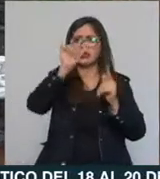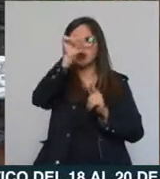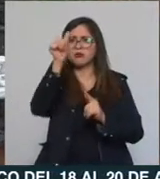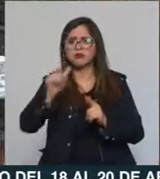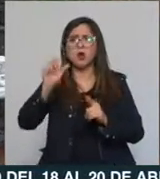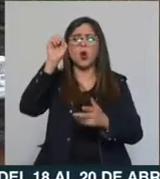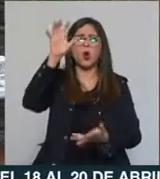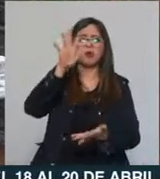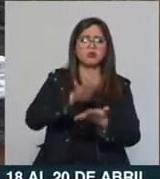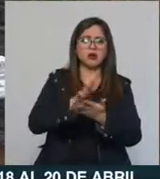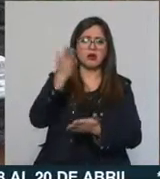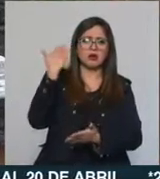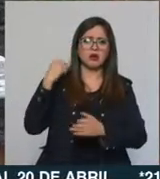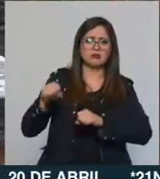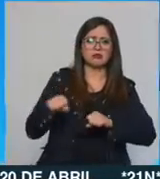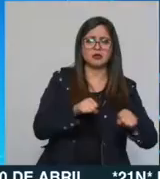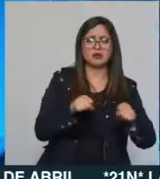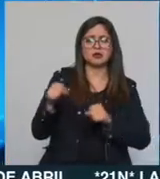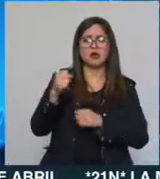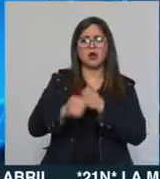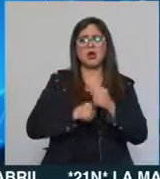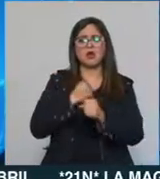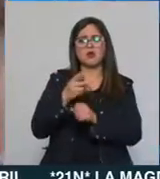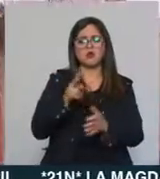2017. Y aquí le tenemos la historia.